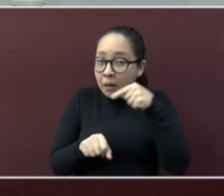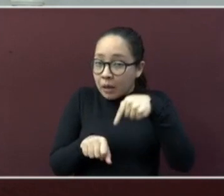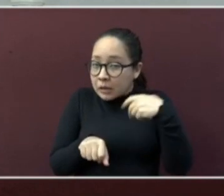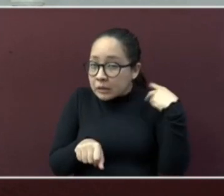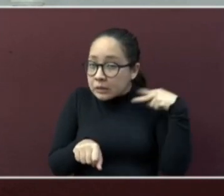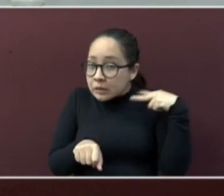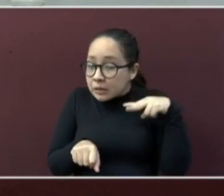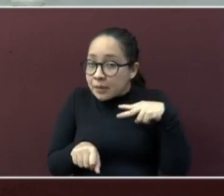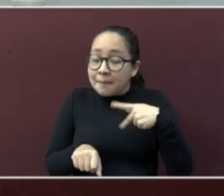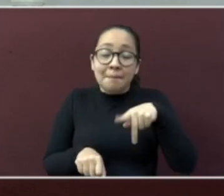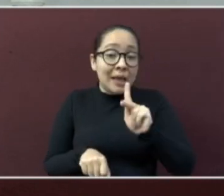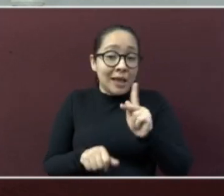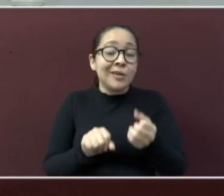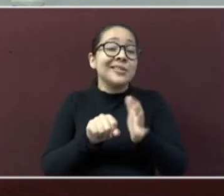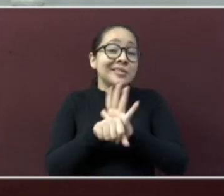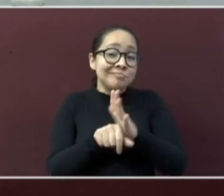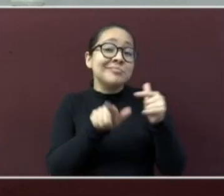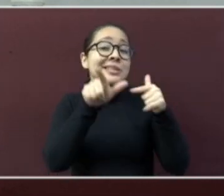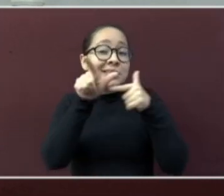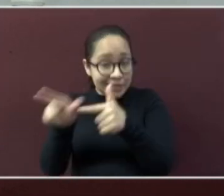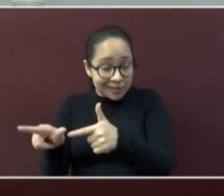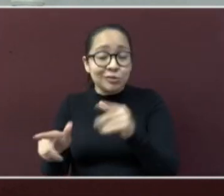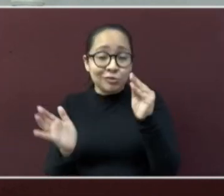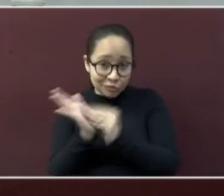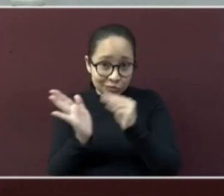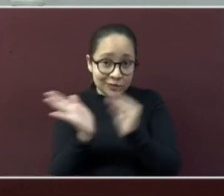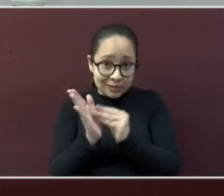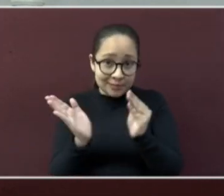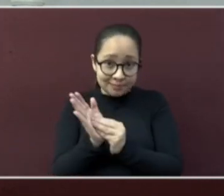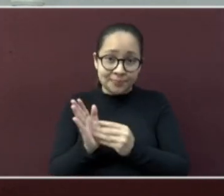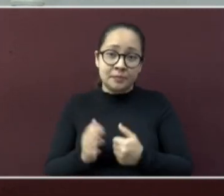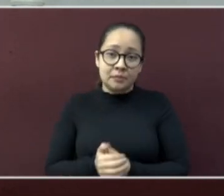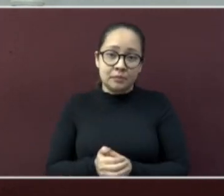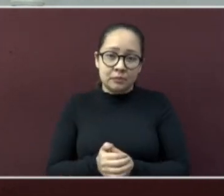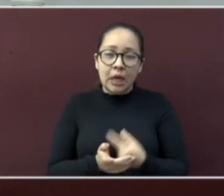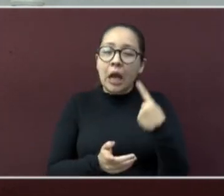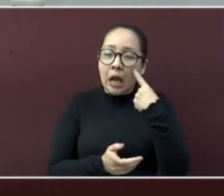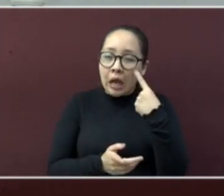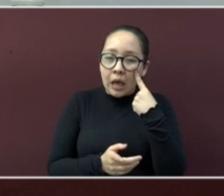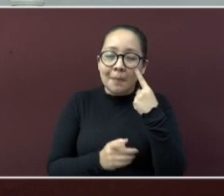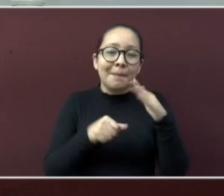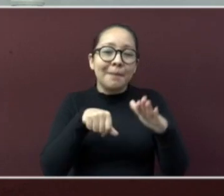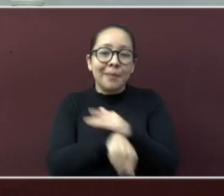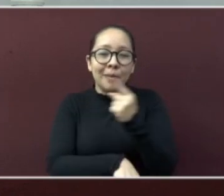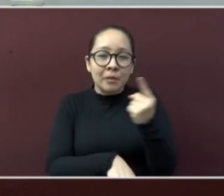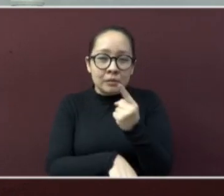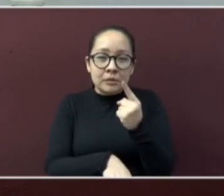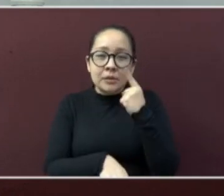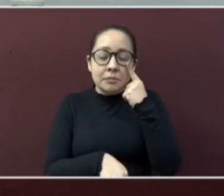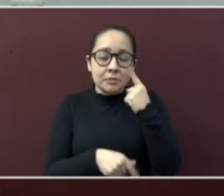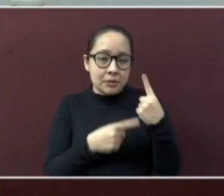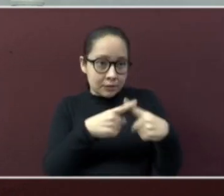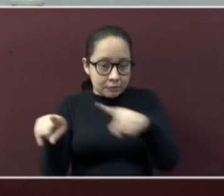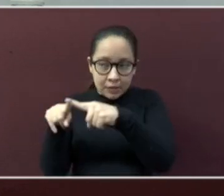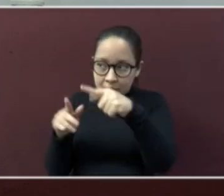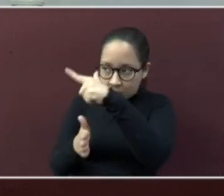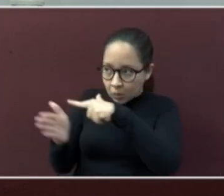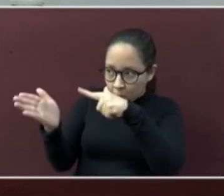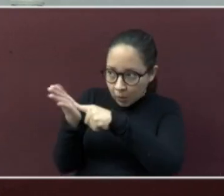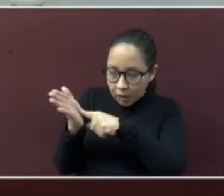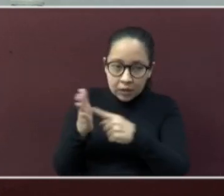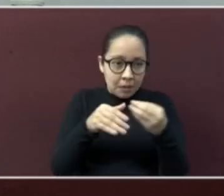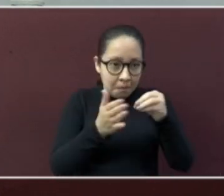estado la transmisión continua y se refleja en los movimientos que los diferentes municipios registran